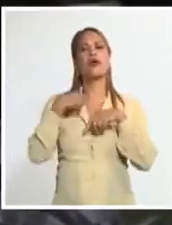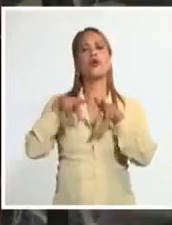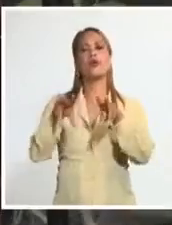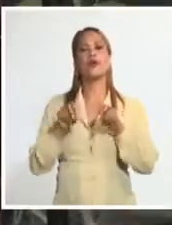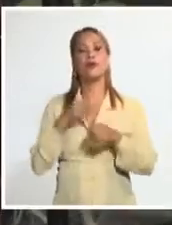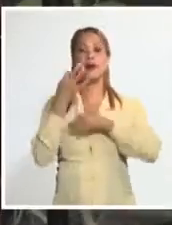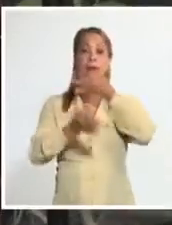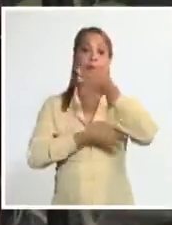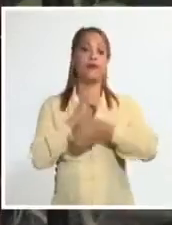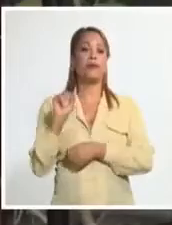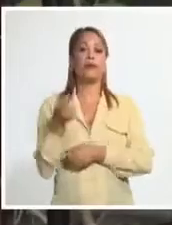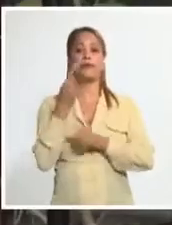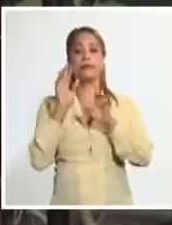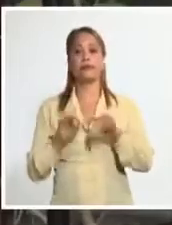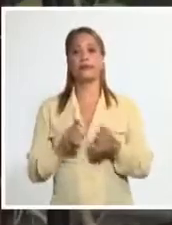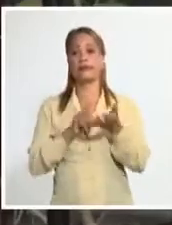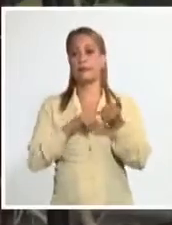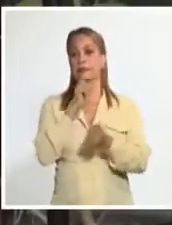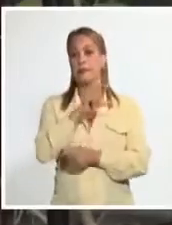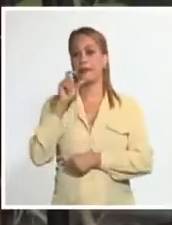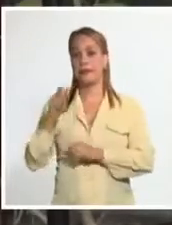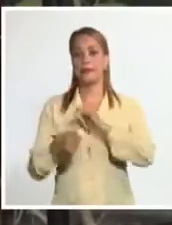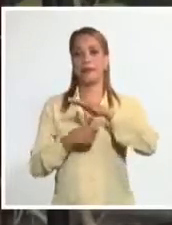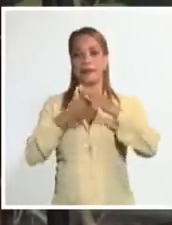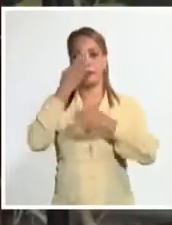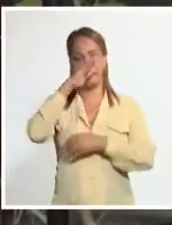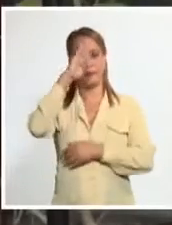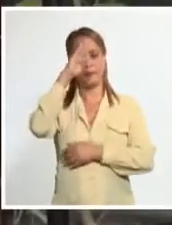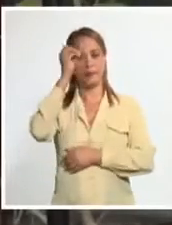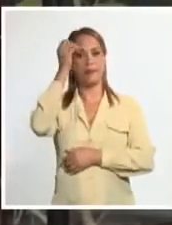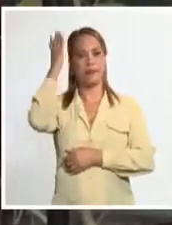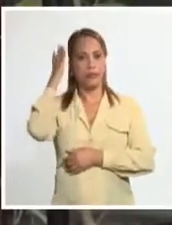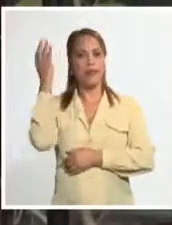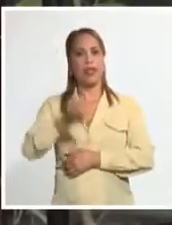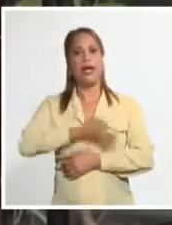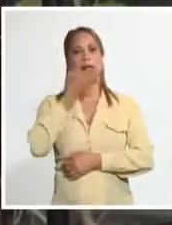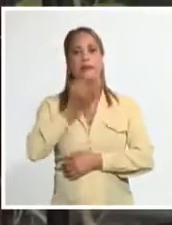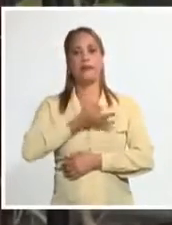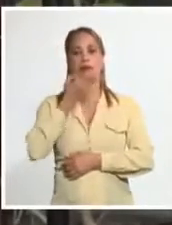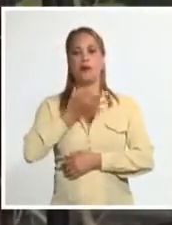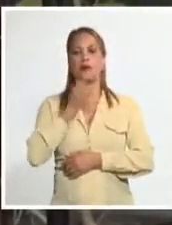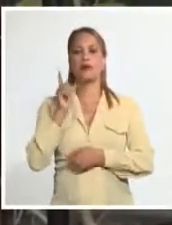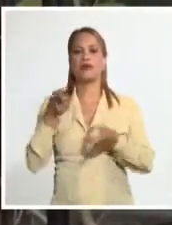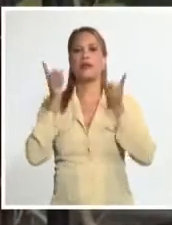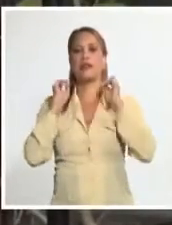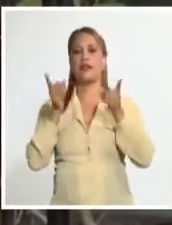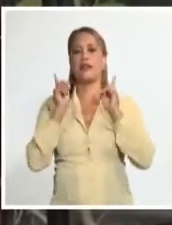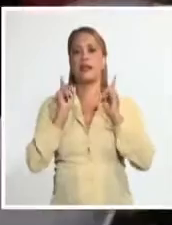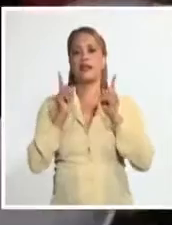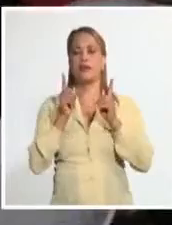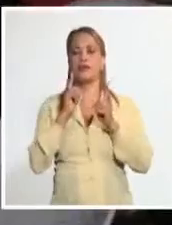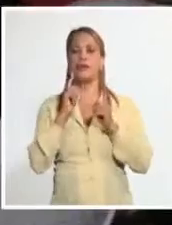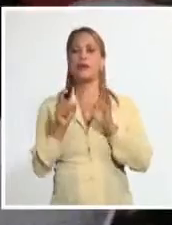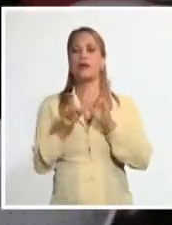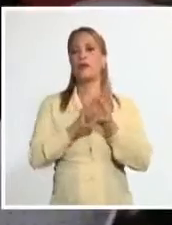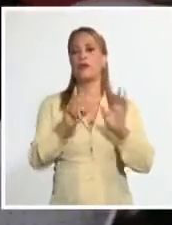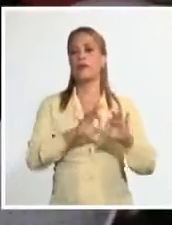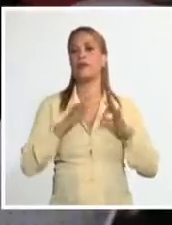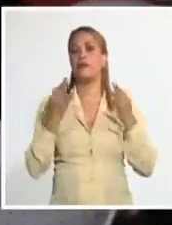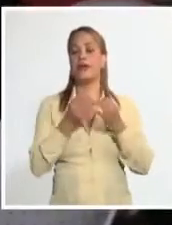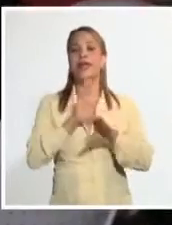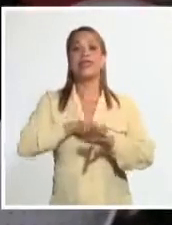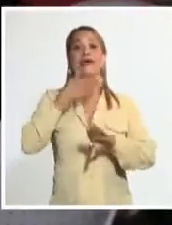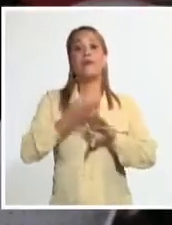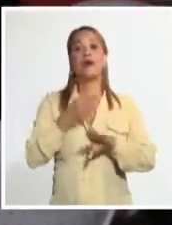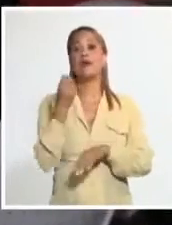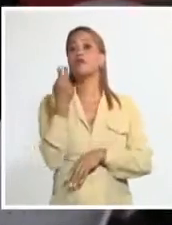lo aseguró el primer secretario del Comité Central del Partido y presidente de la República, Miguel Díaz-Canel Bermúdez, luego de más de 2 horas de